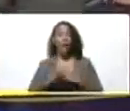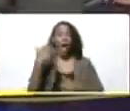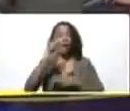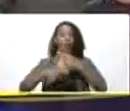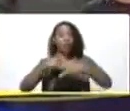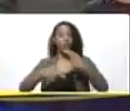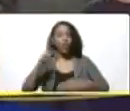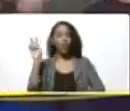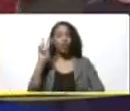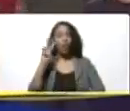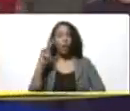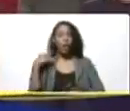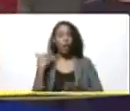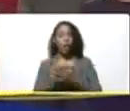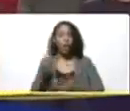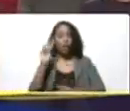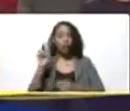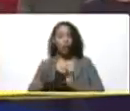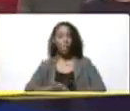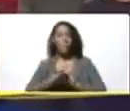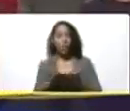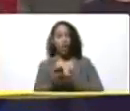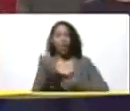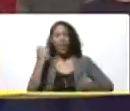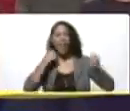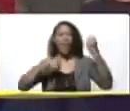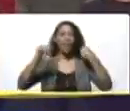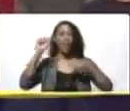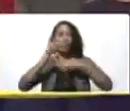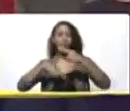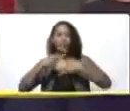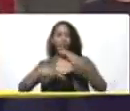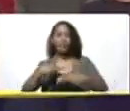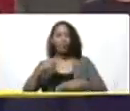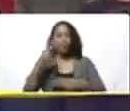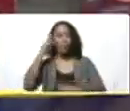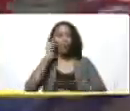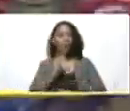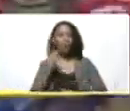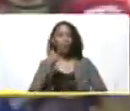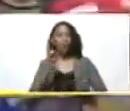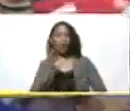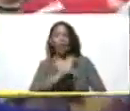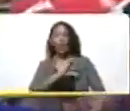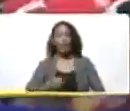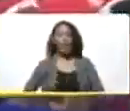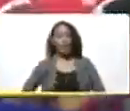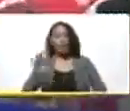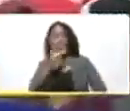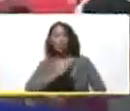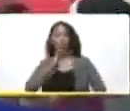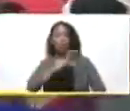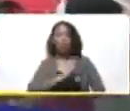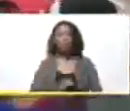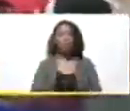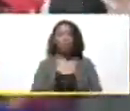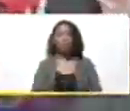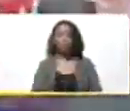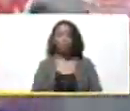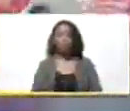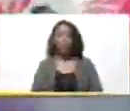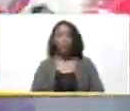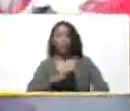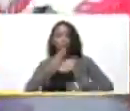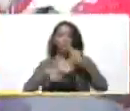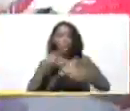de Venezuela para el mundo. Revolución bolivariana, cristiana, socialista,